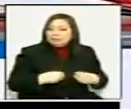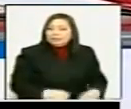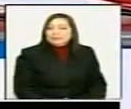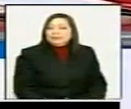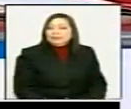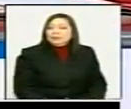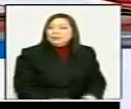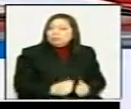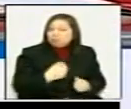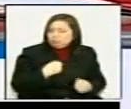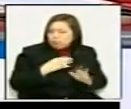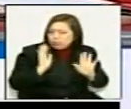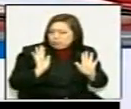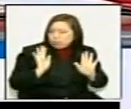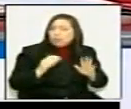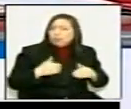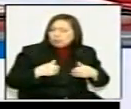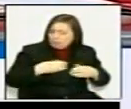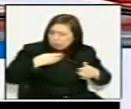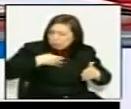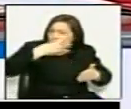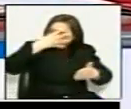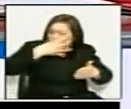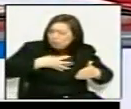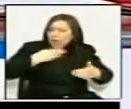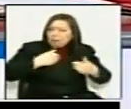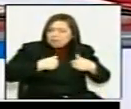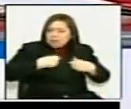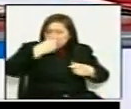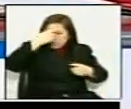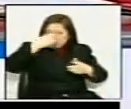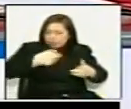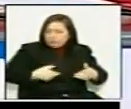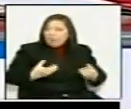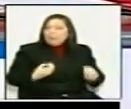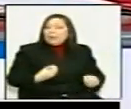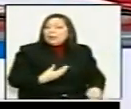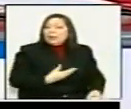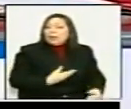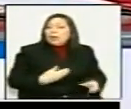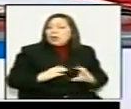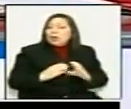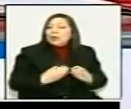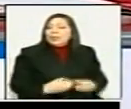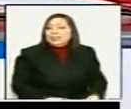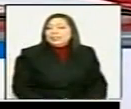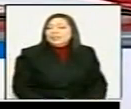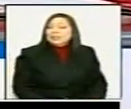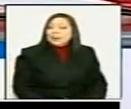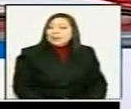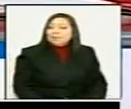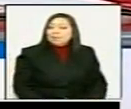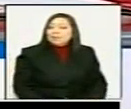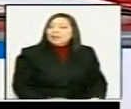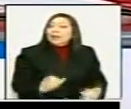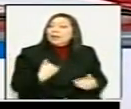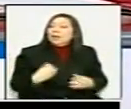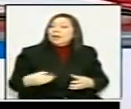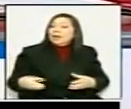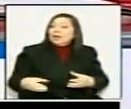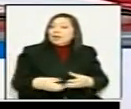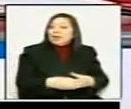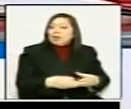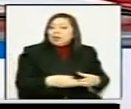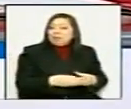del levantamiento de la inmunidad. ¿Y por qué al presidente del Congreso? Porque las comisiones